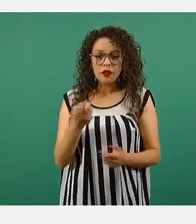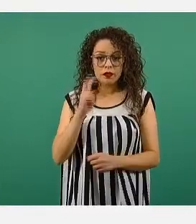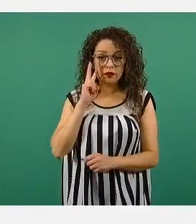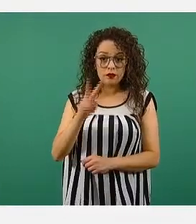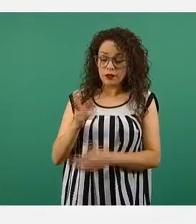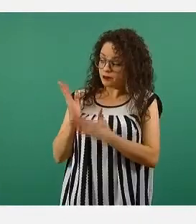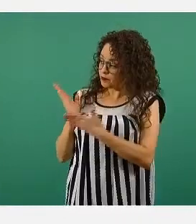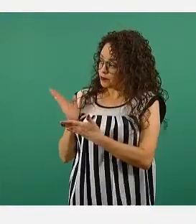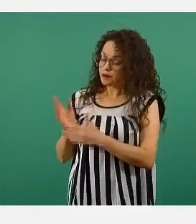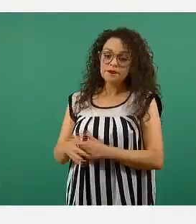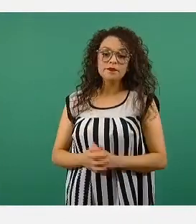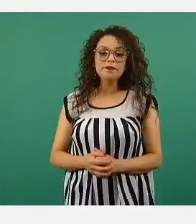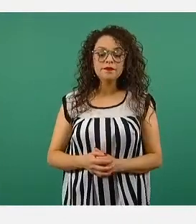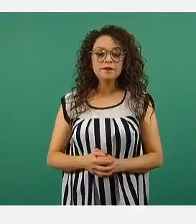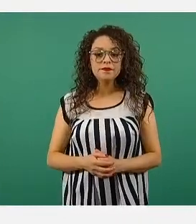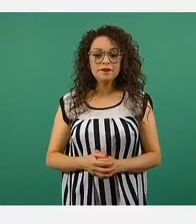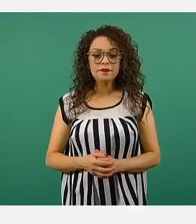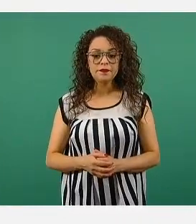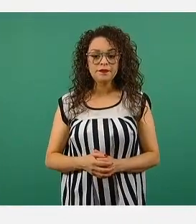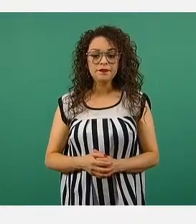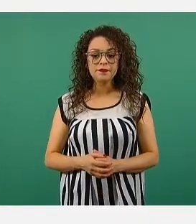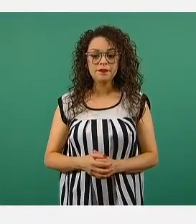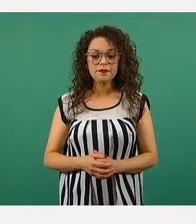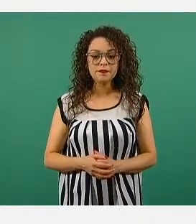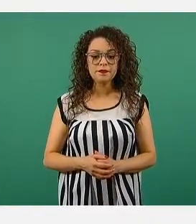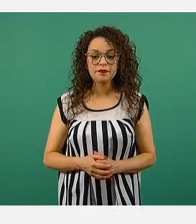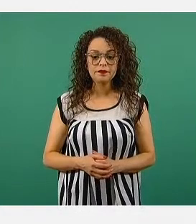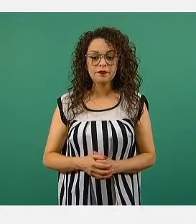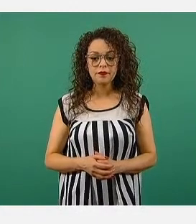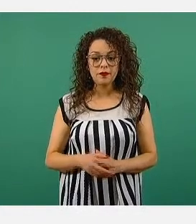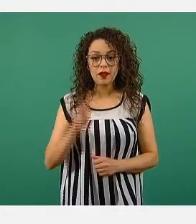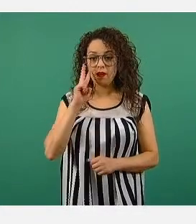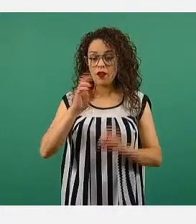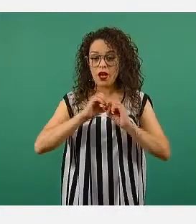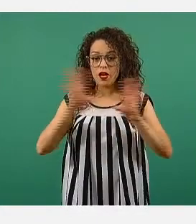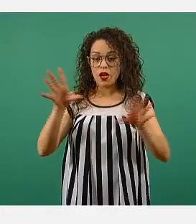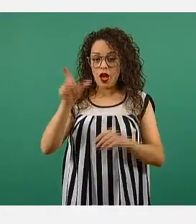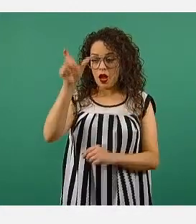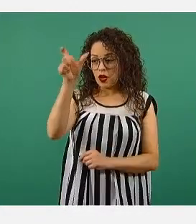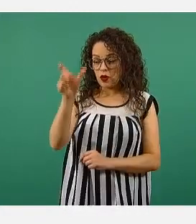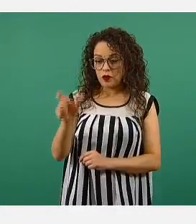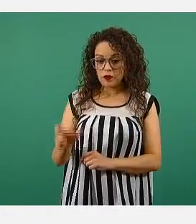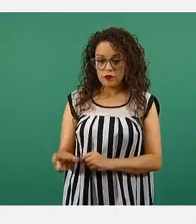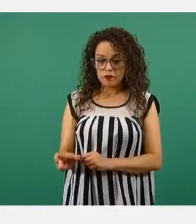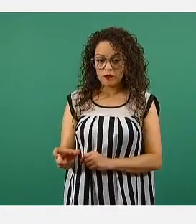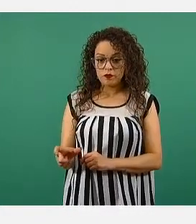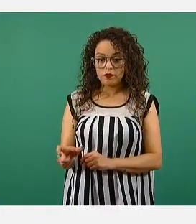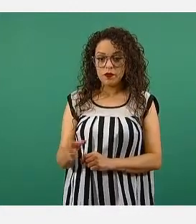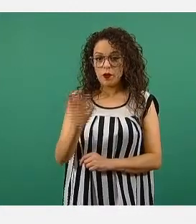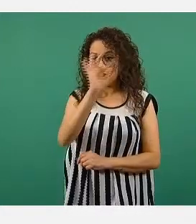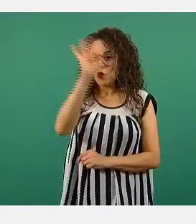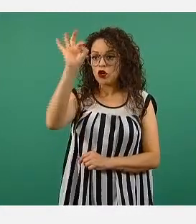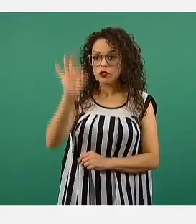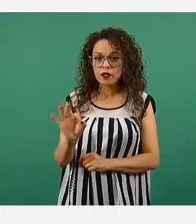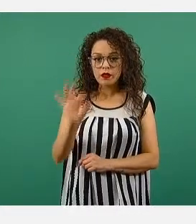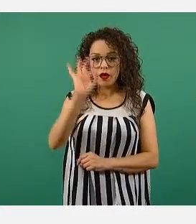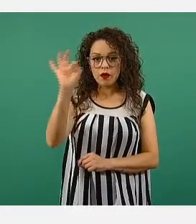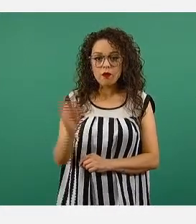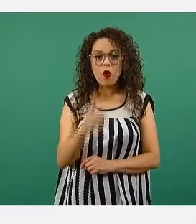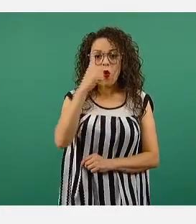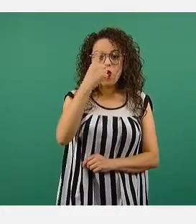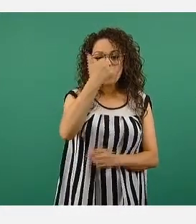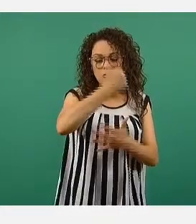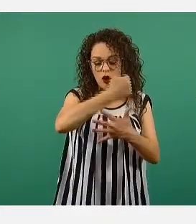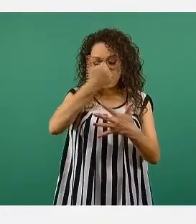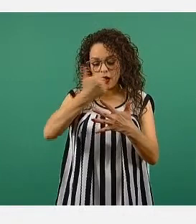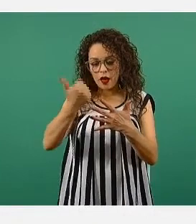evento. Y en la columna de la derecha podemos ver la incidencia de esos eventos que se vieron en